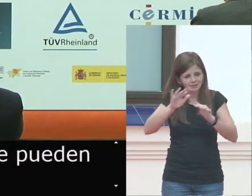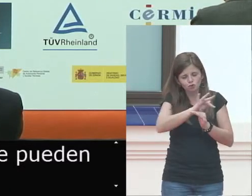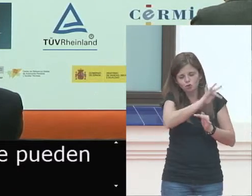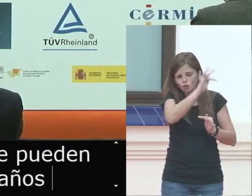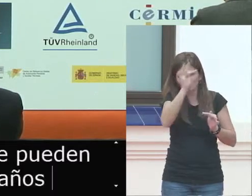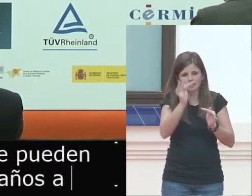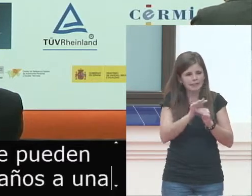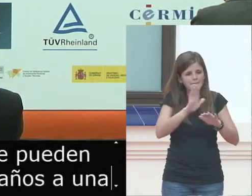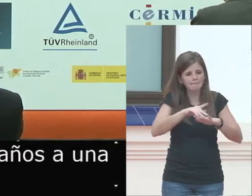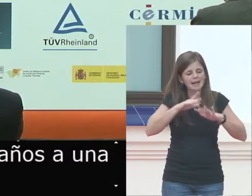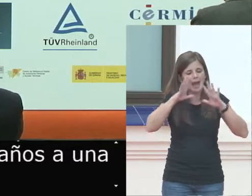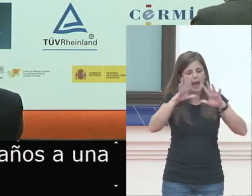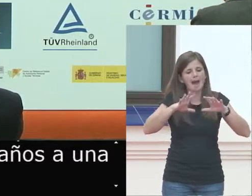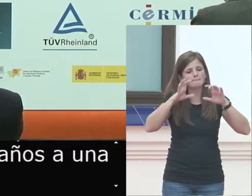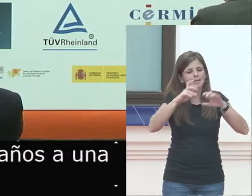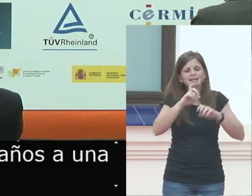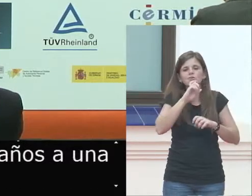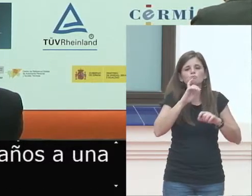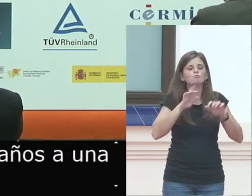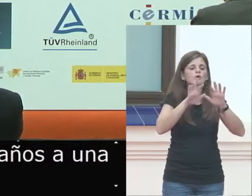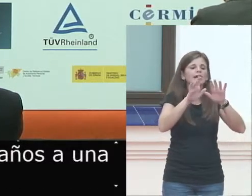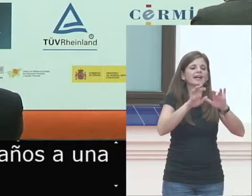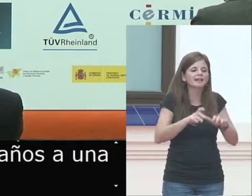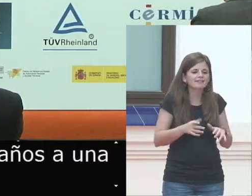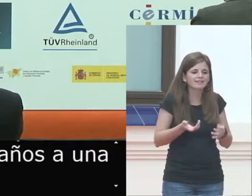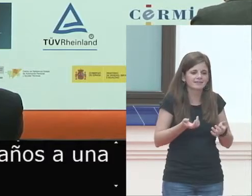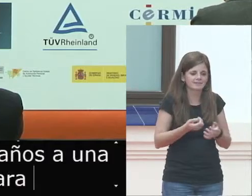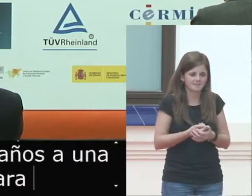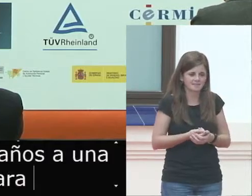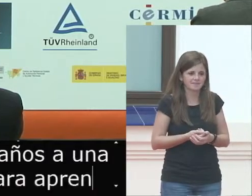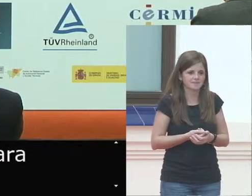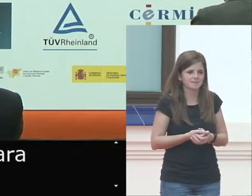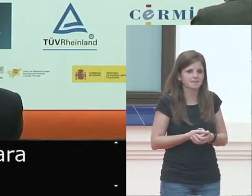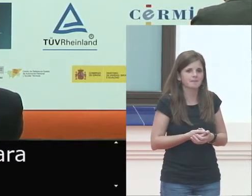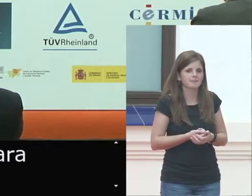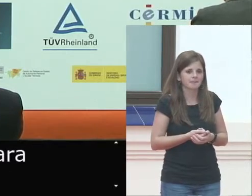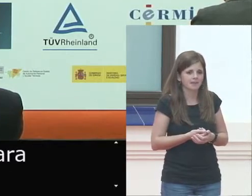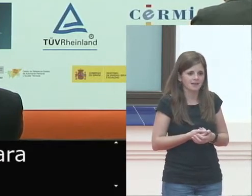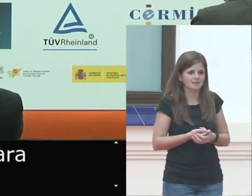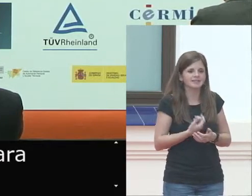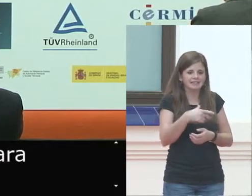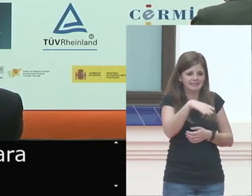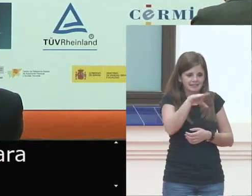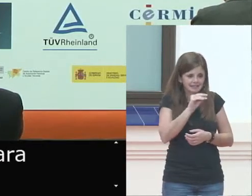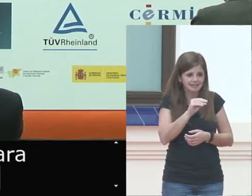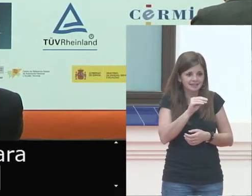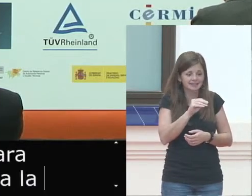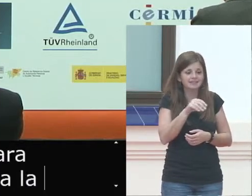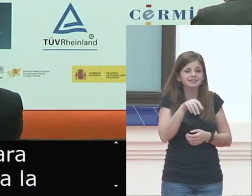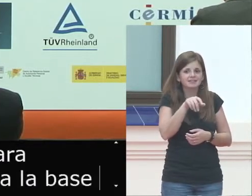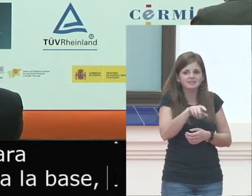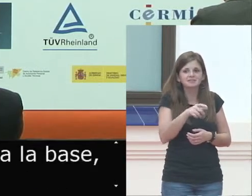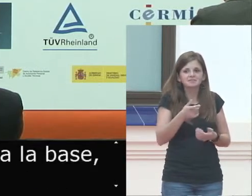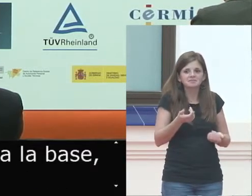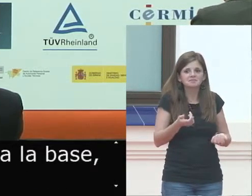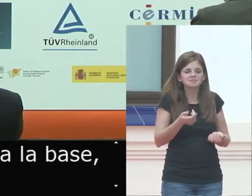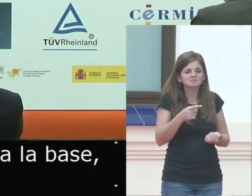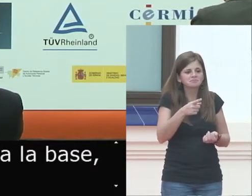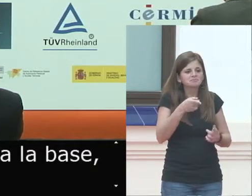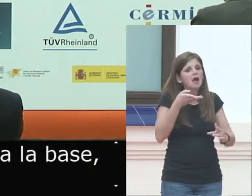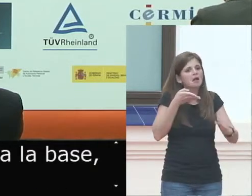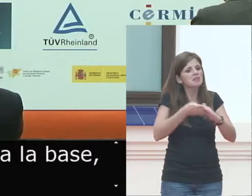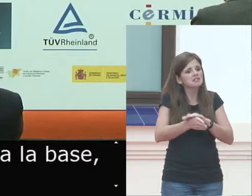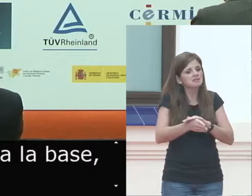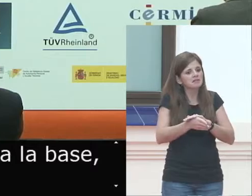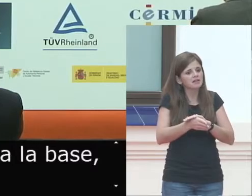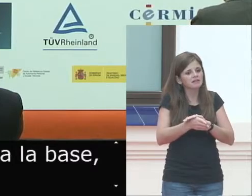cómo funciona, cómo escribir e interpretar. A la base es muy, muy